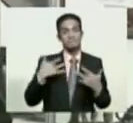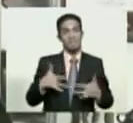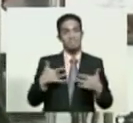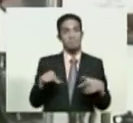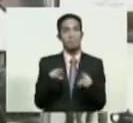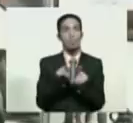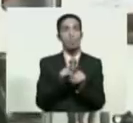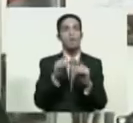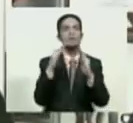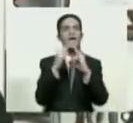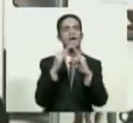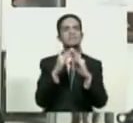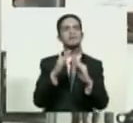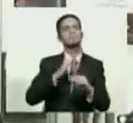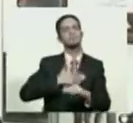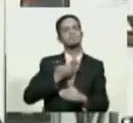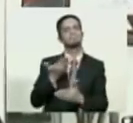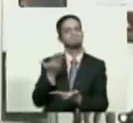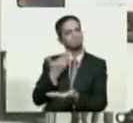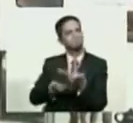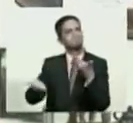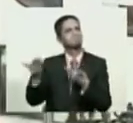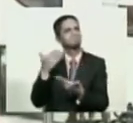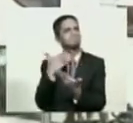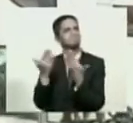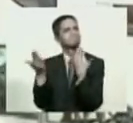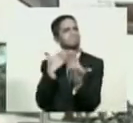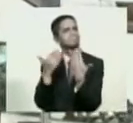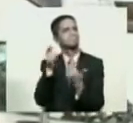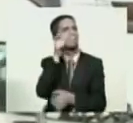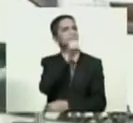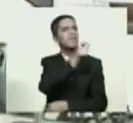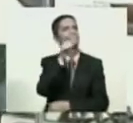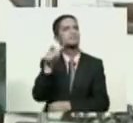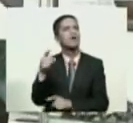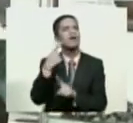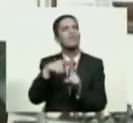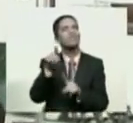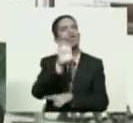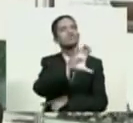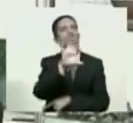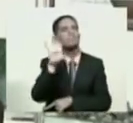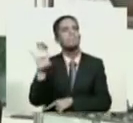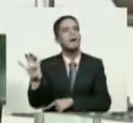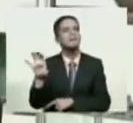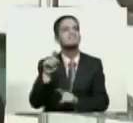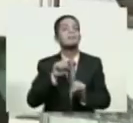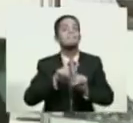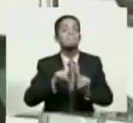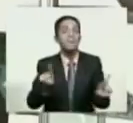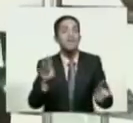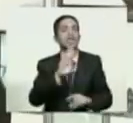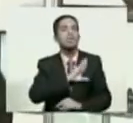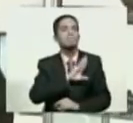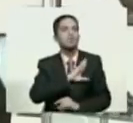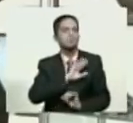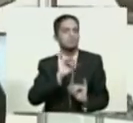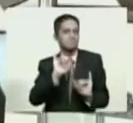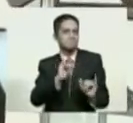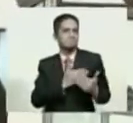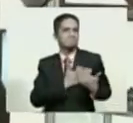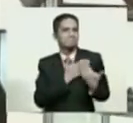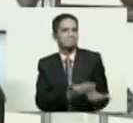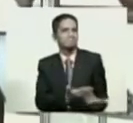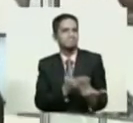porque podemos intercambiar, compartir con ciudadanos de otras nacionalidades, pero que forman parte de una misma vocación